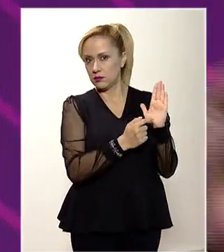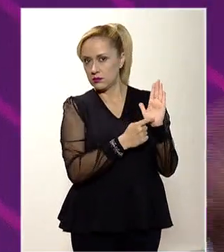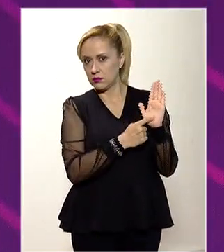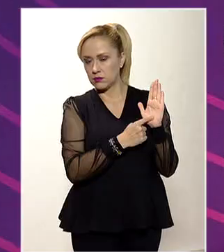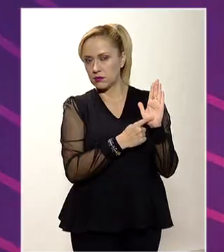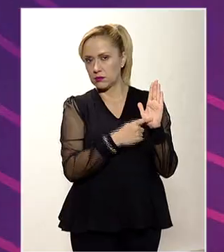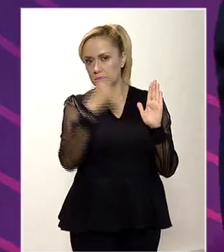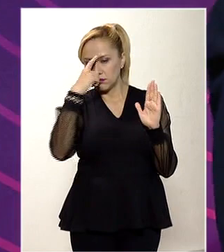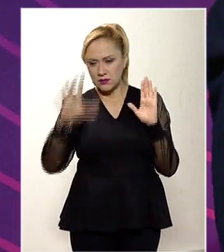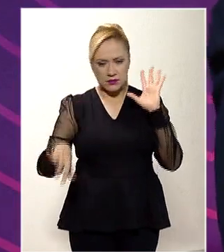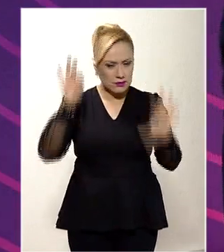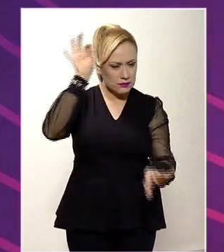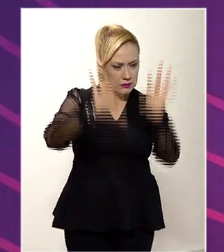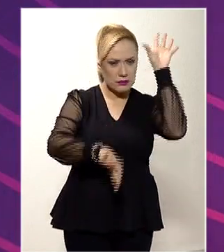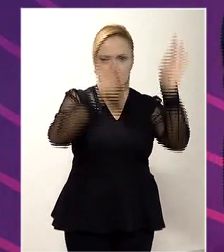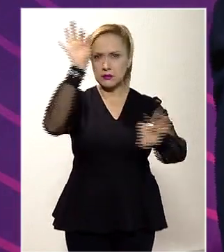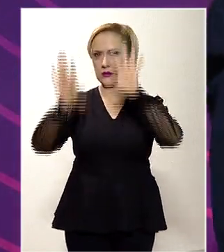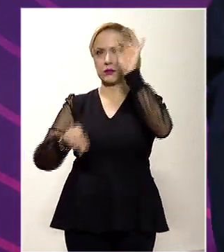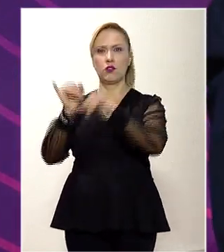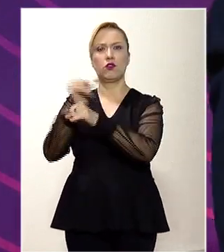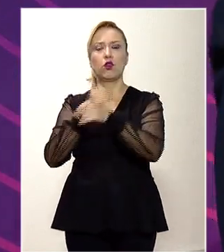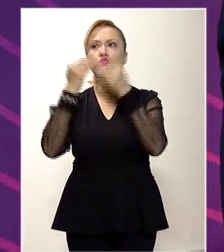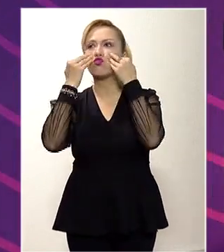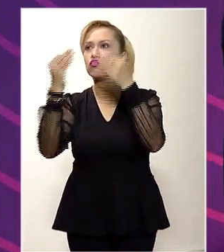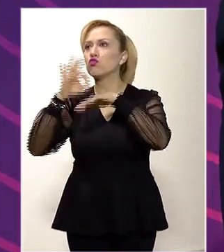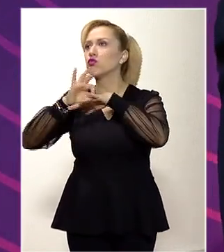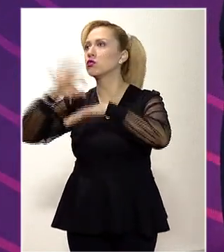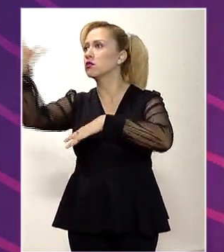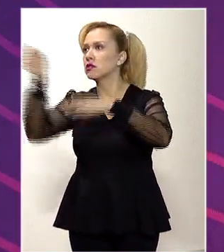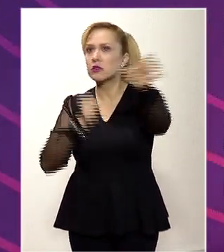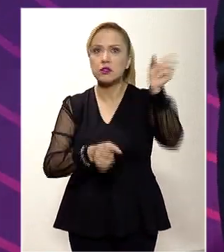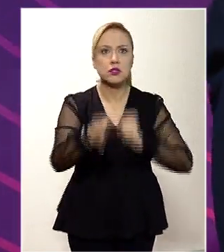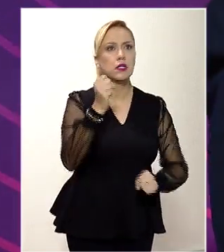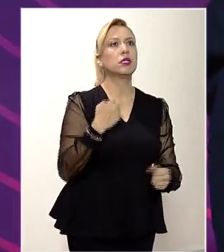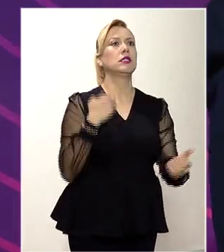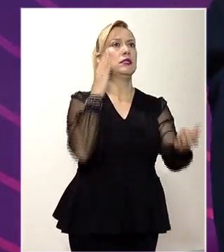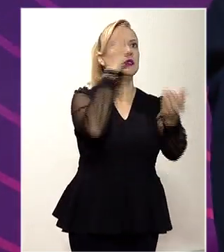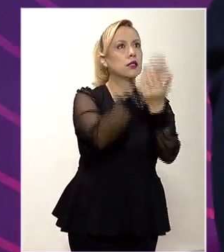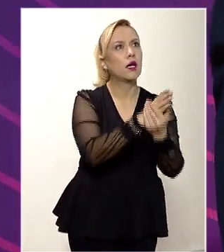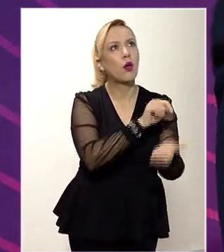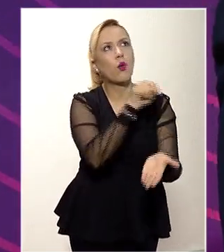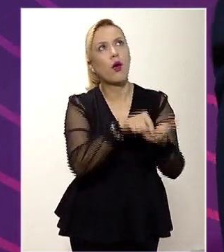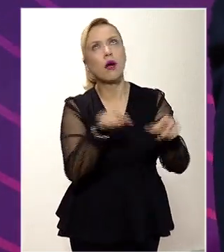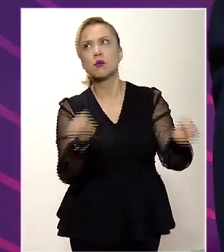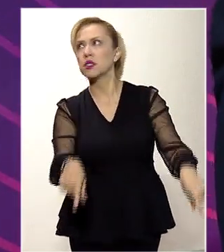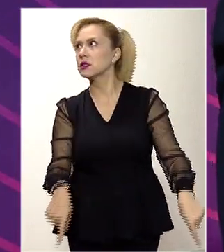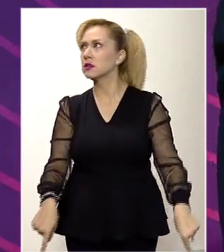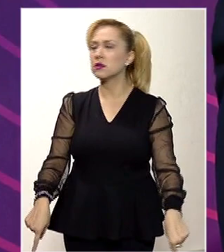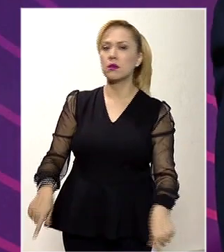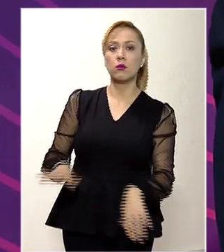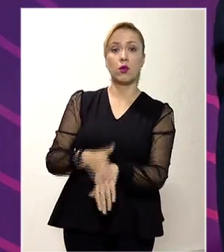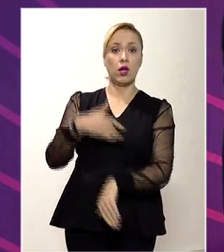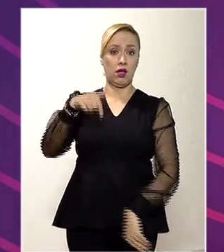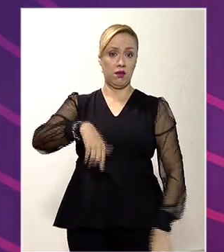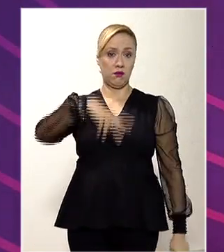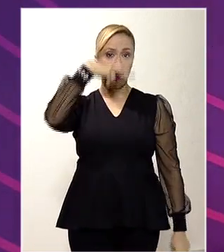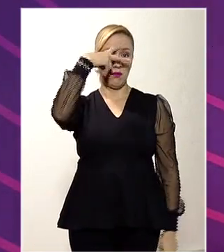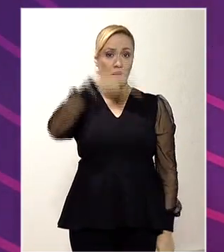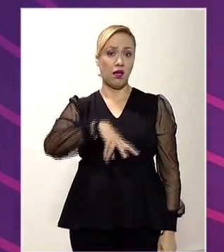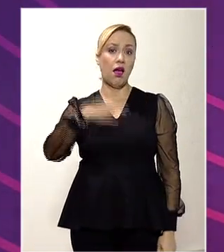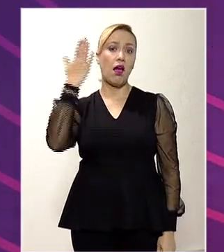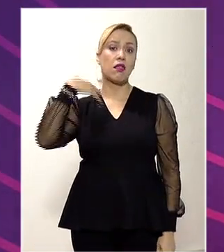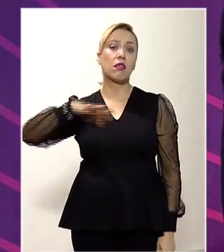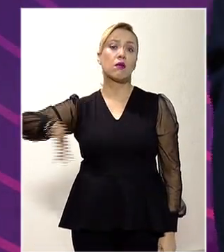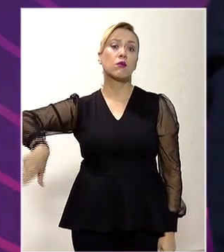persona, recabar toda la información, todos los testimonios, ir al lugar de los hechos. ¿Por qué? Porque en nuestro país lo que se hacían eran